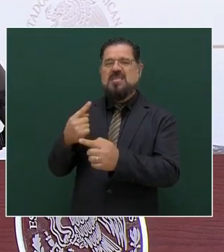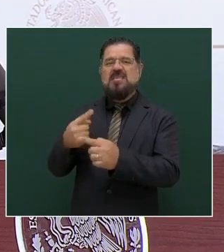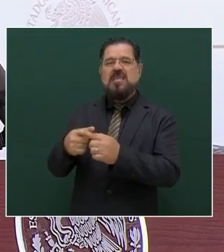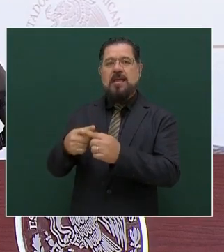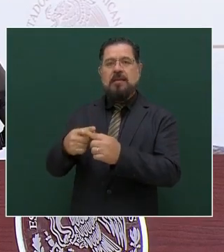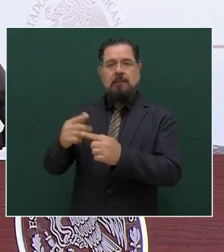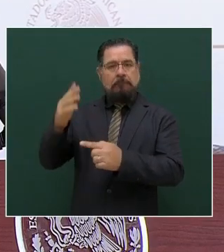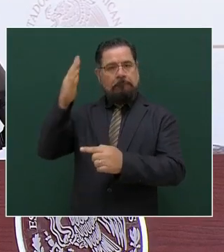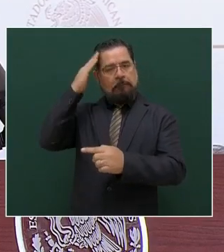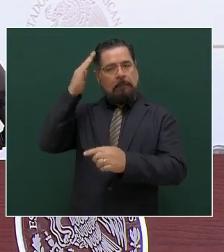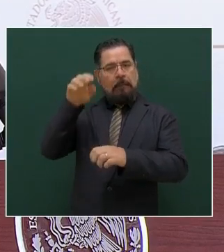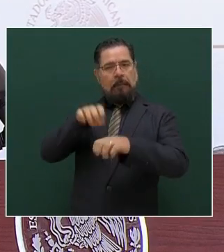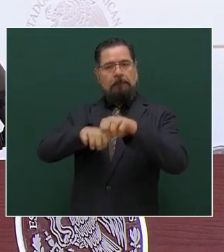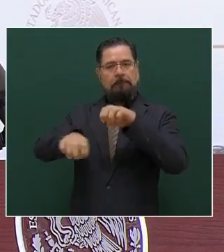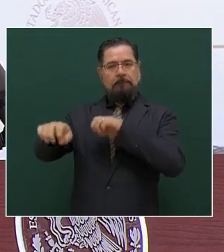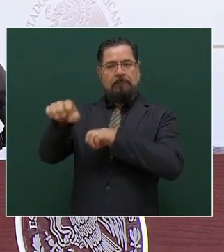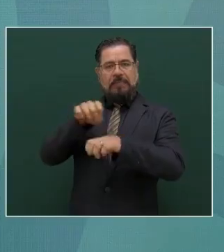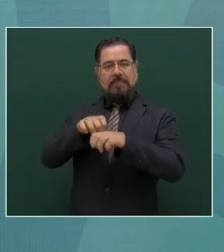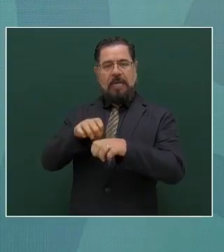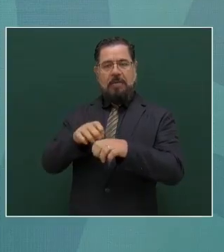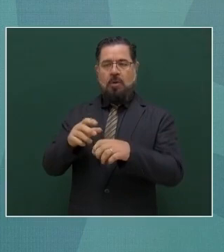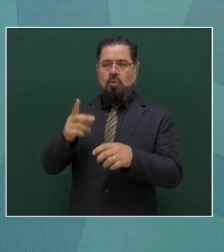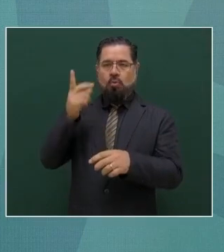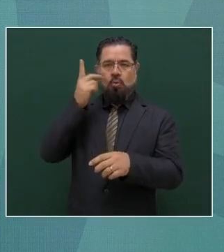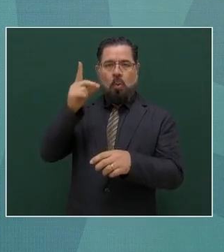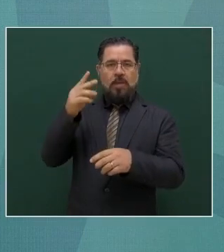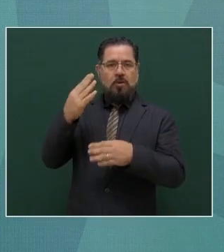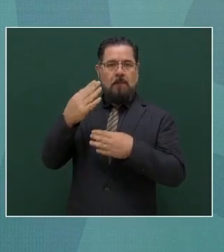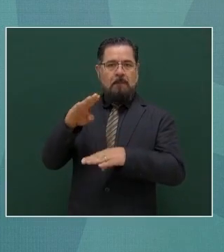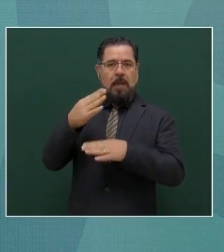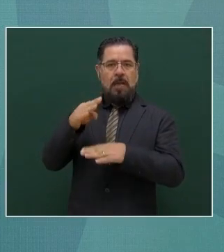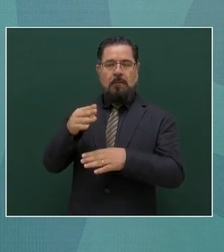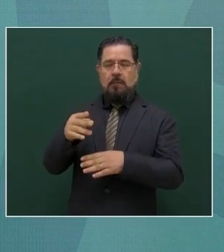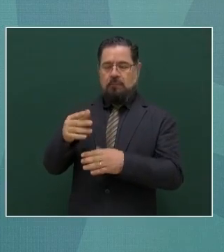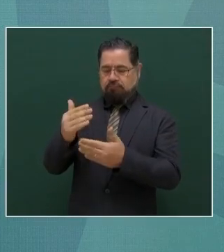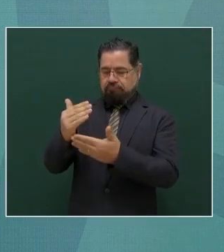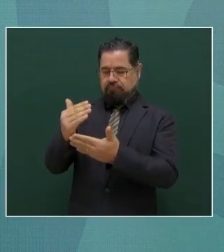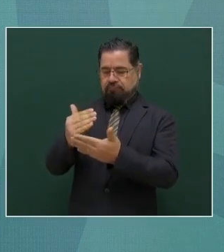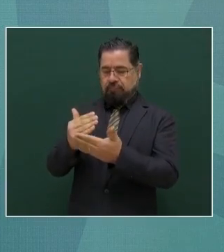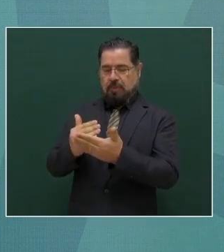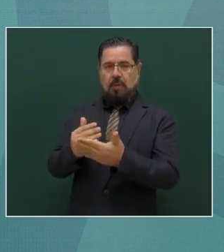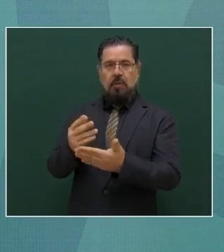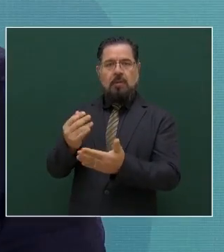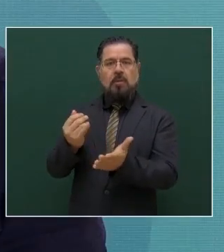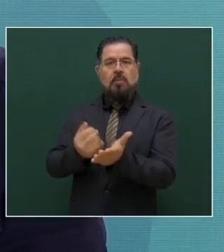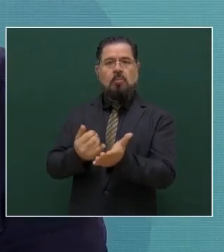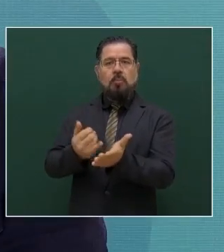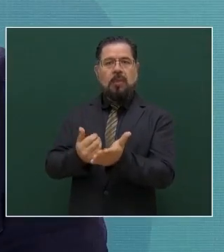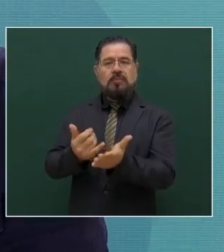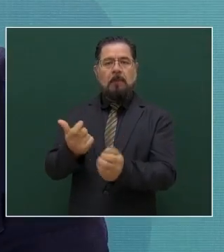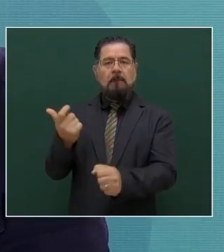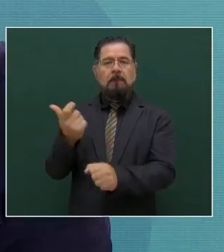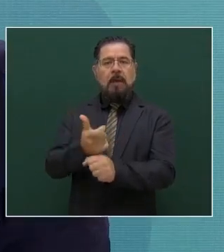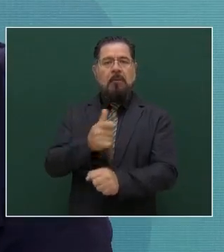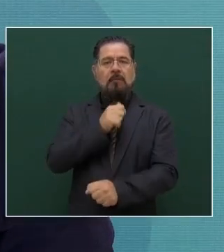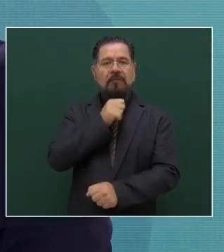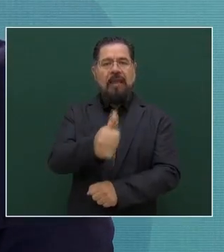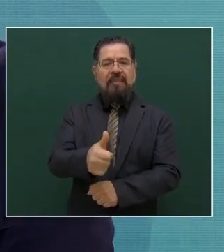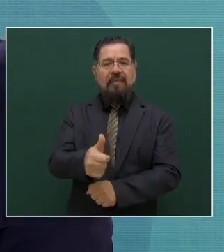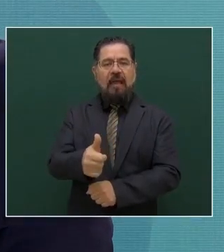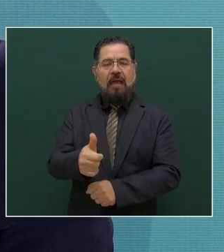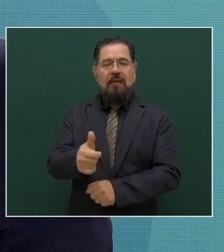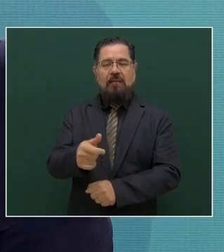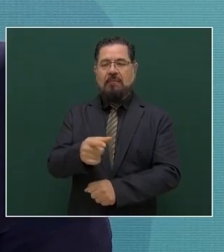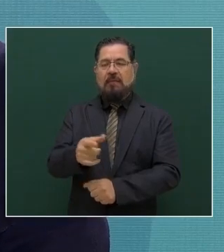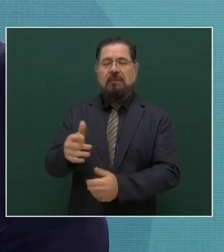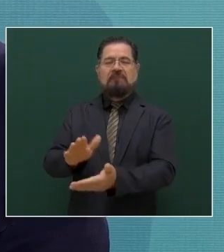empresarios, banqueros, a los que se les condonó impuestos. Y así